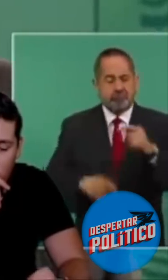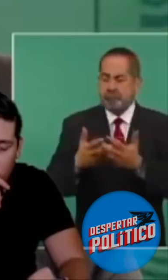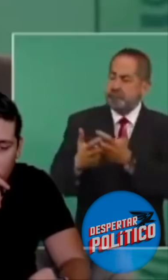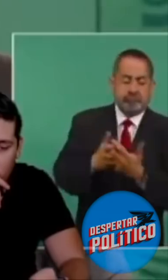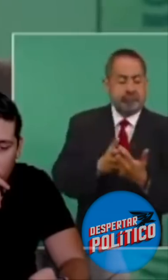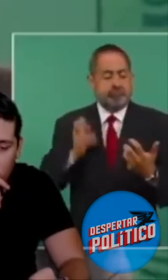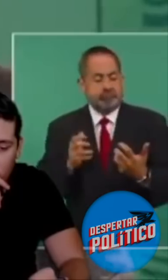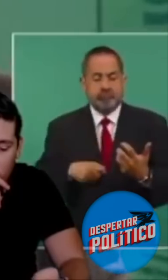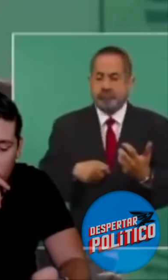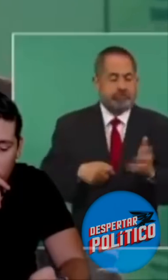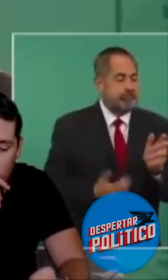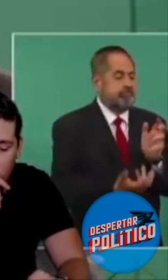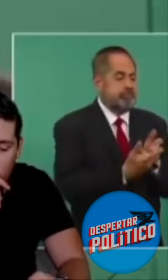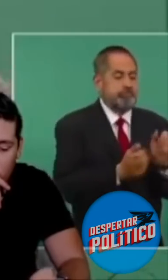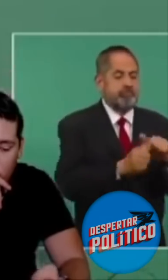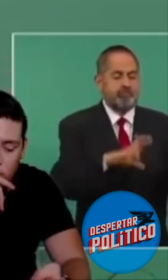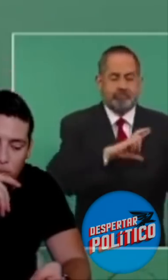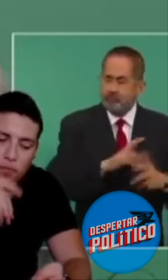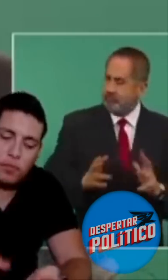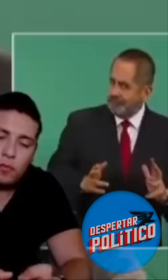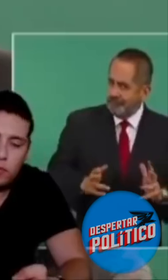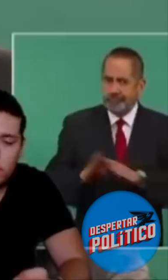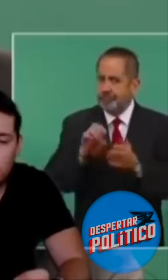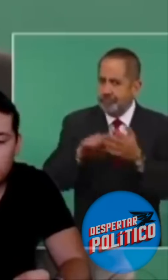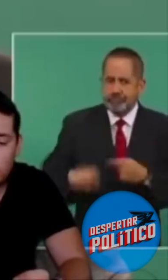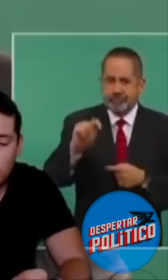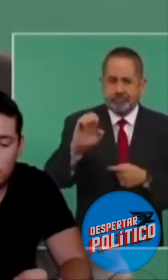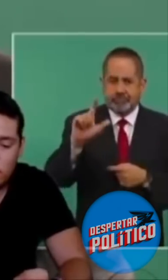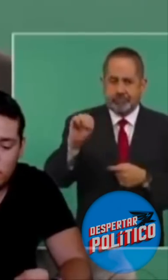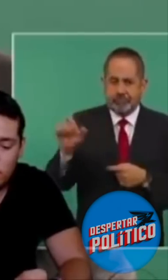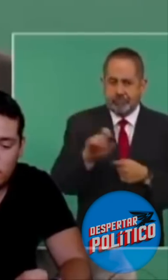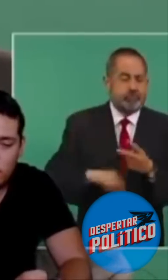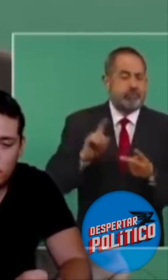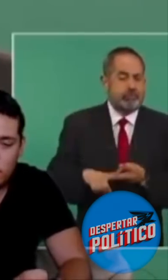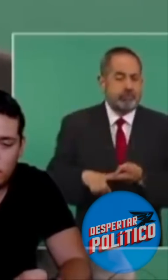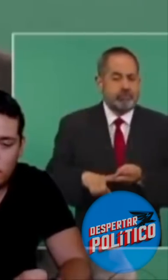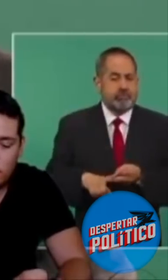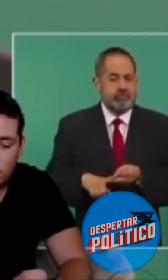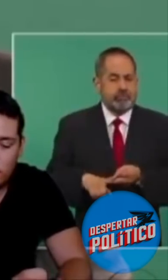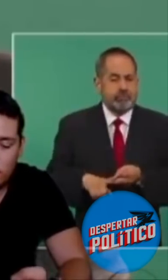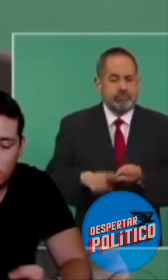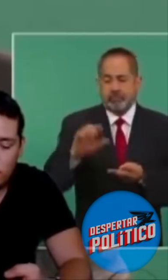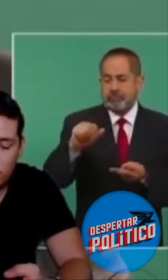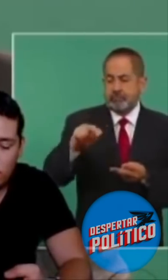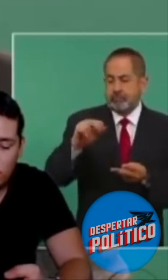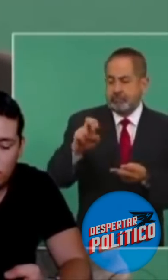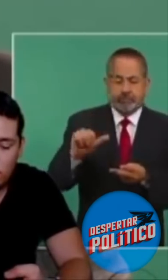Y esa desincorporación de empresas no estratégicas incluyó Telmex, incluyó